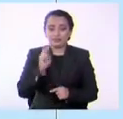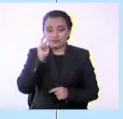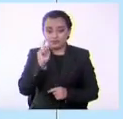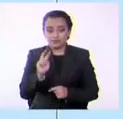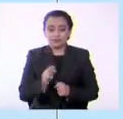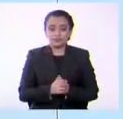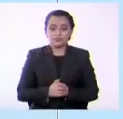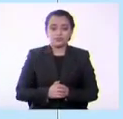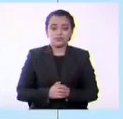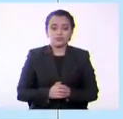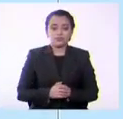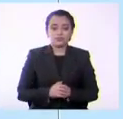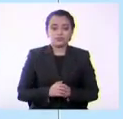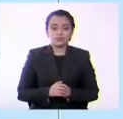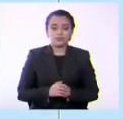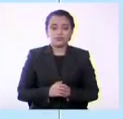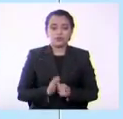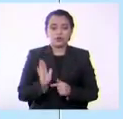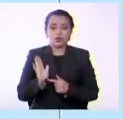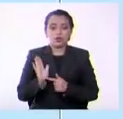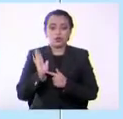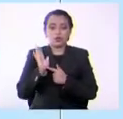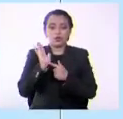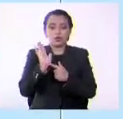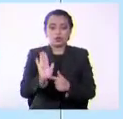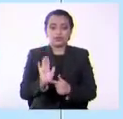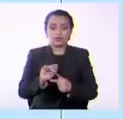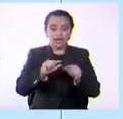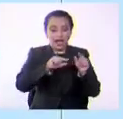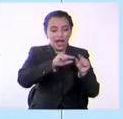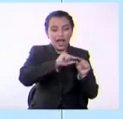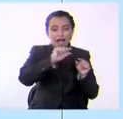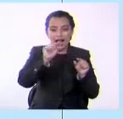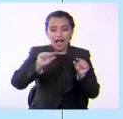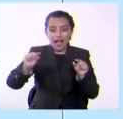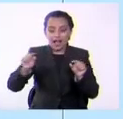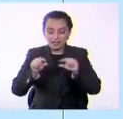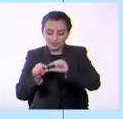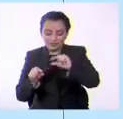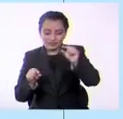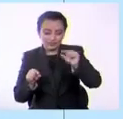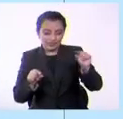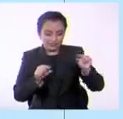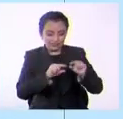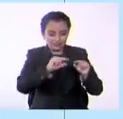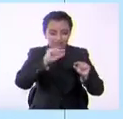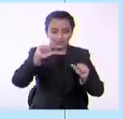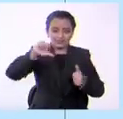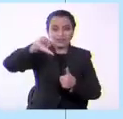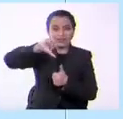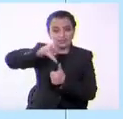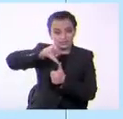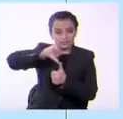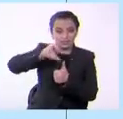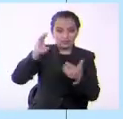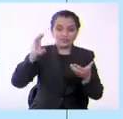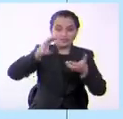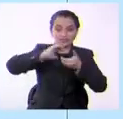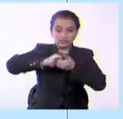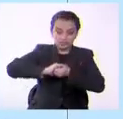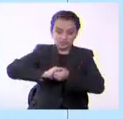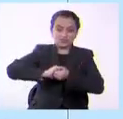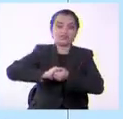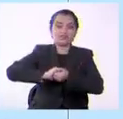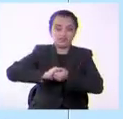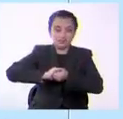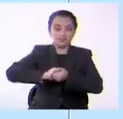que vemos a continuación nos muestra la planificación de la red de carreteras que unen Centroamérica y que conectan el tránsito de